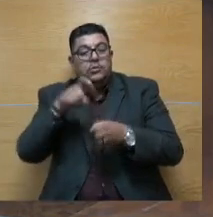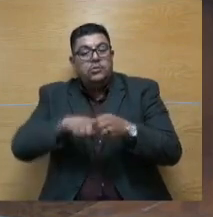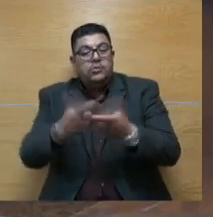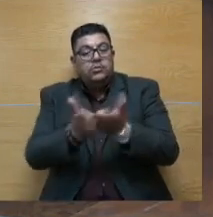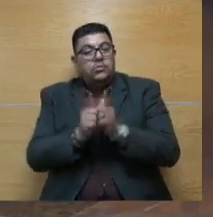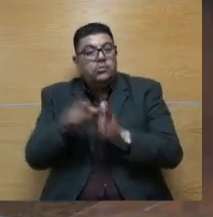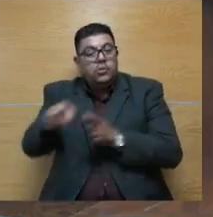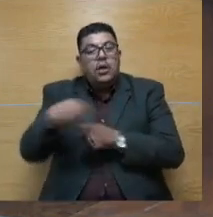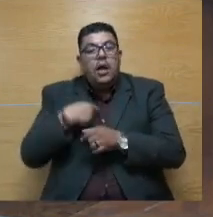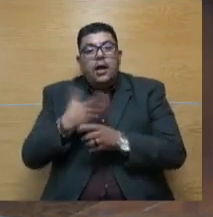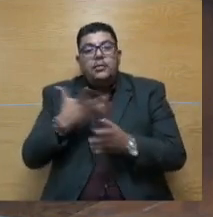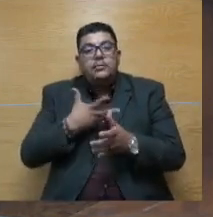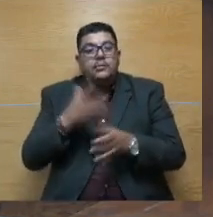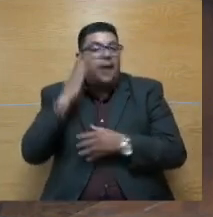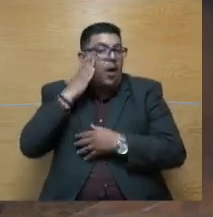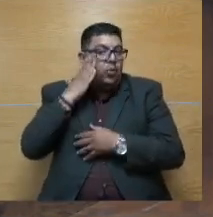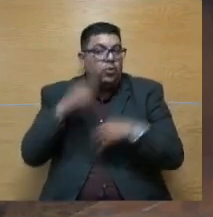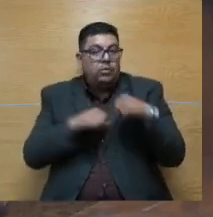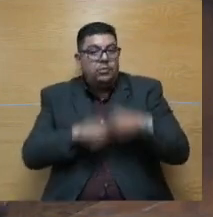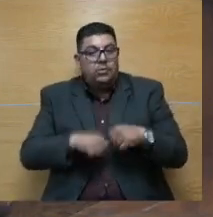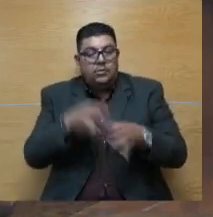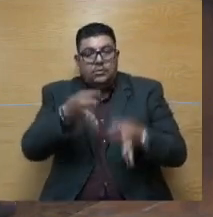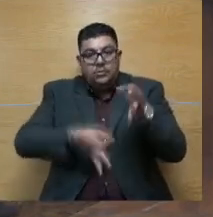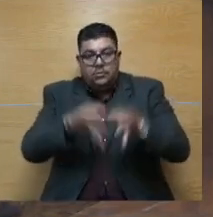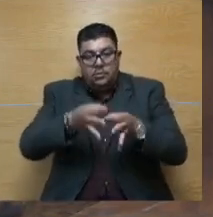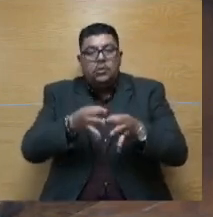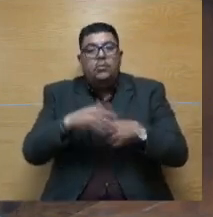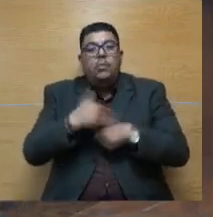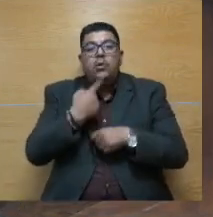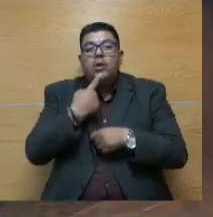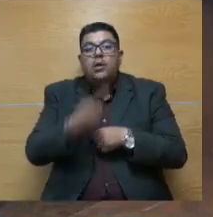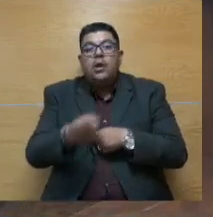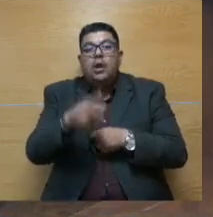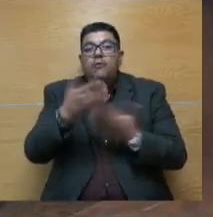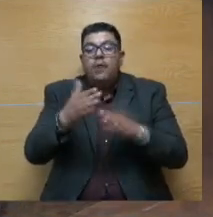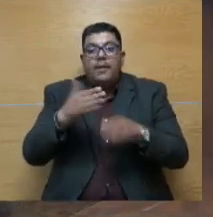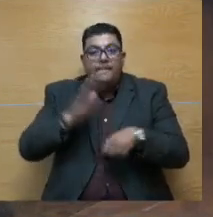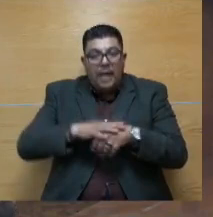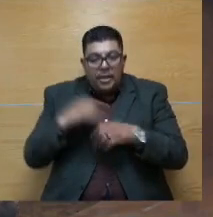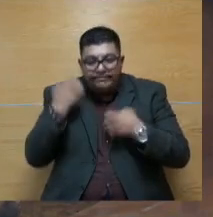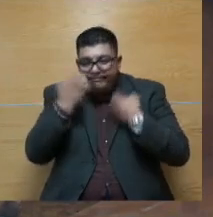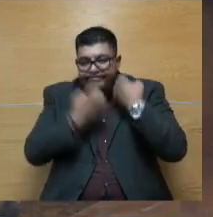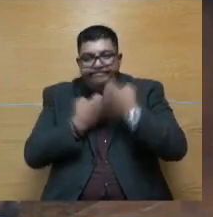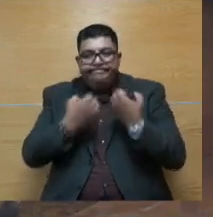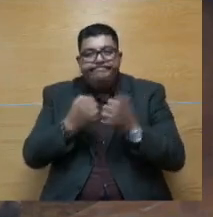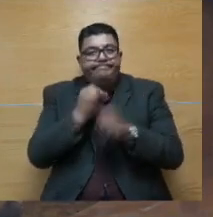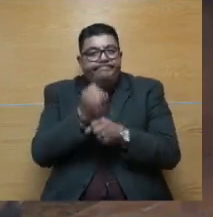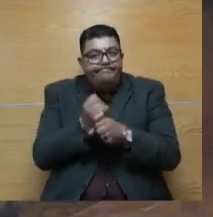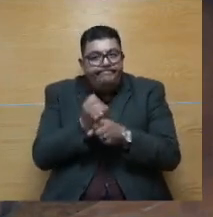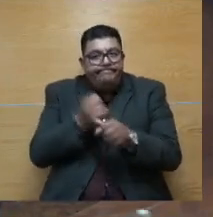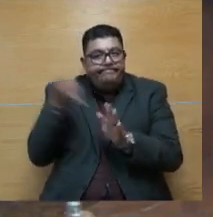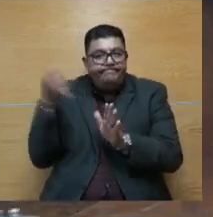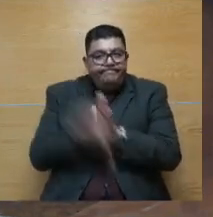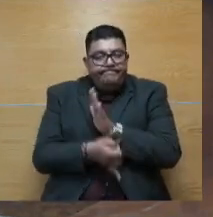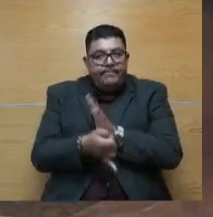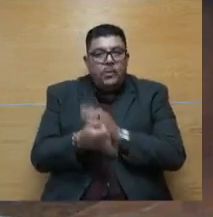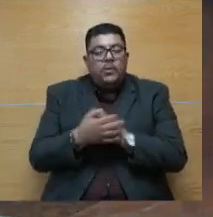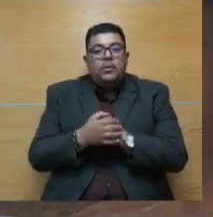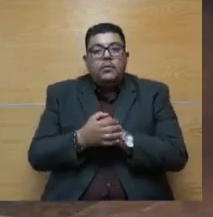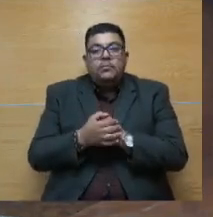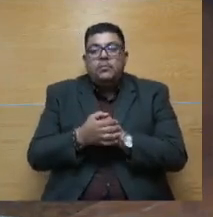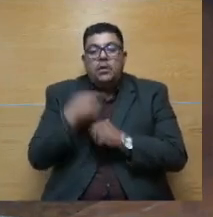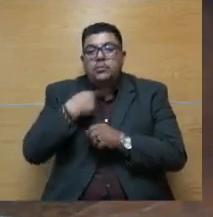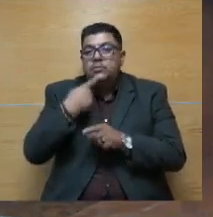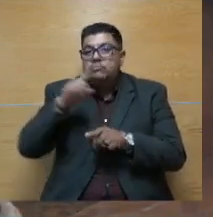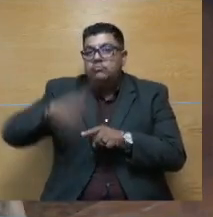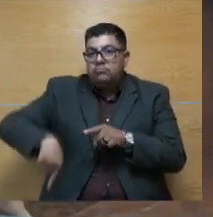autoridad electoral y que ello implicó un análisis exhaustivo y reforzado sobre la causal de recisión lo anterior